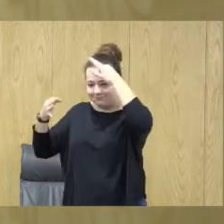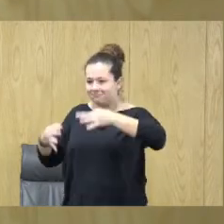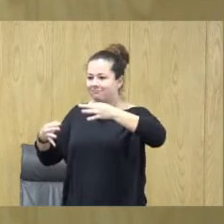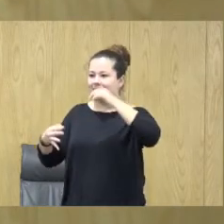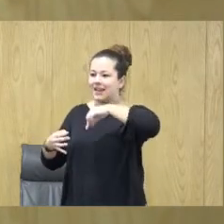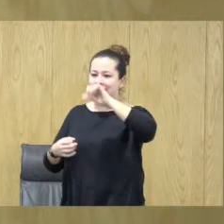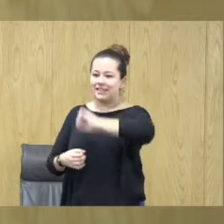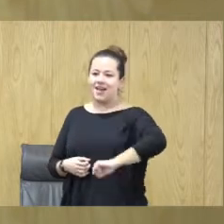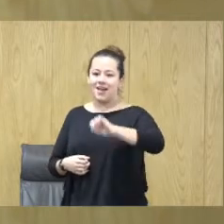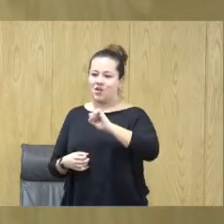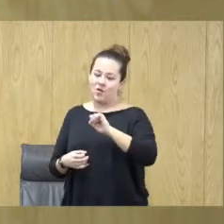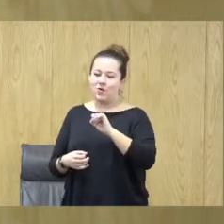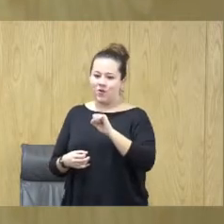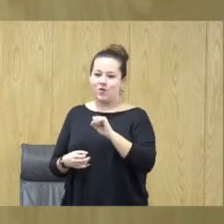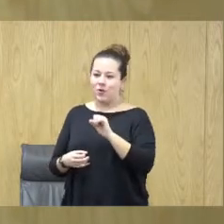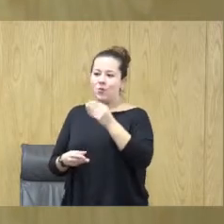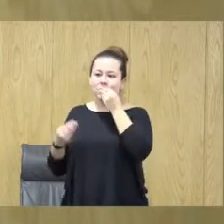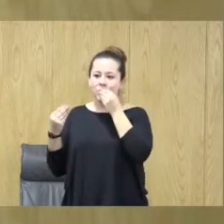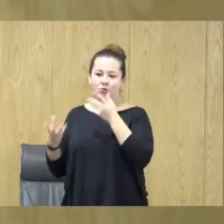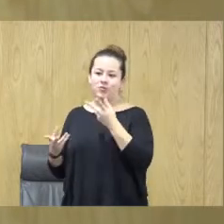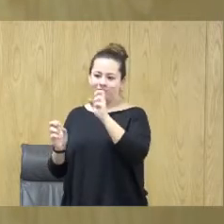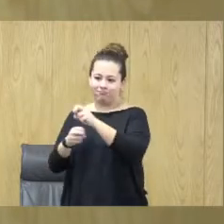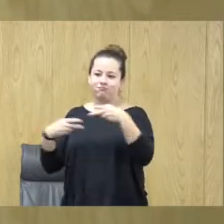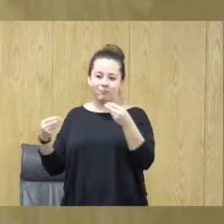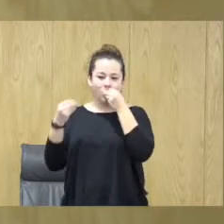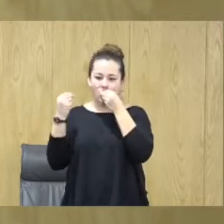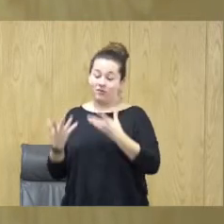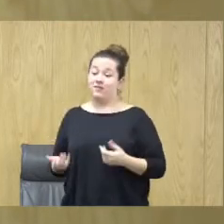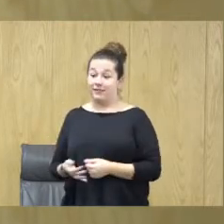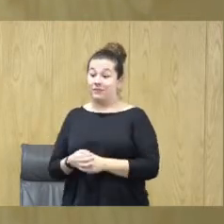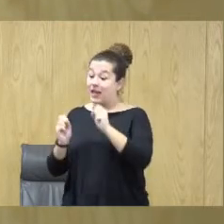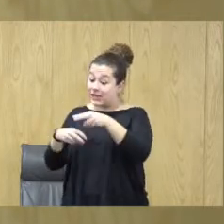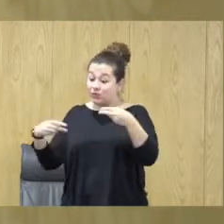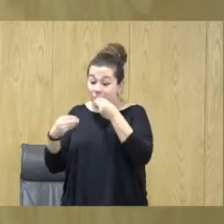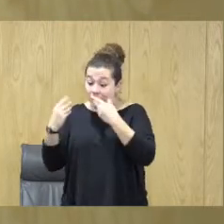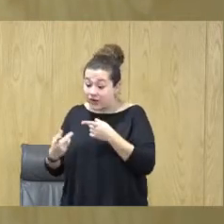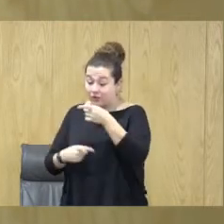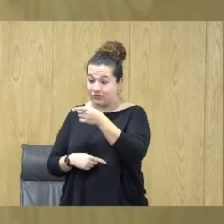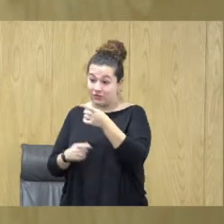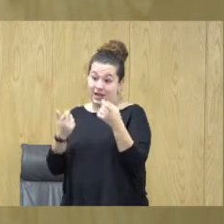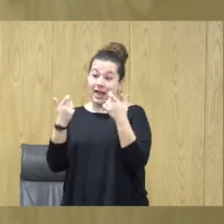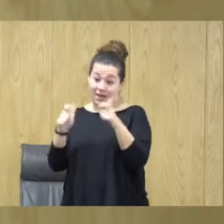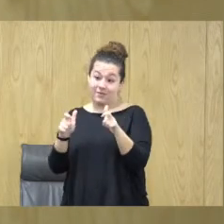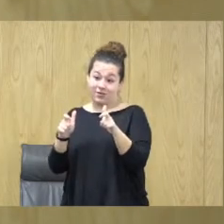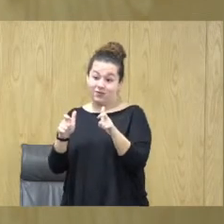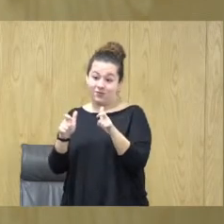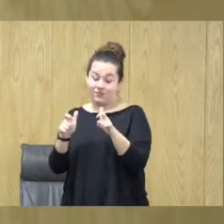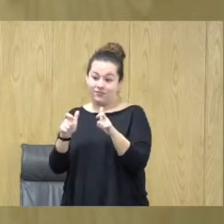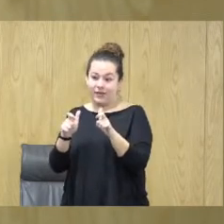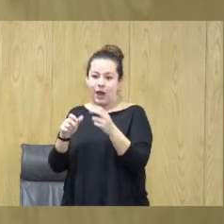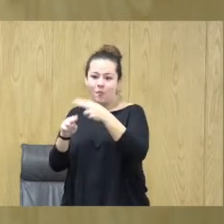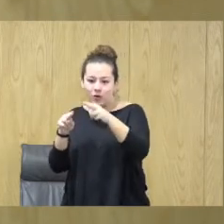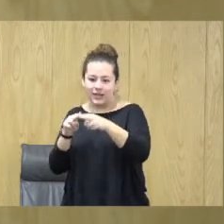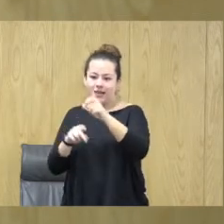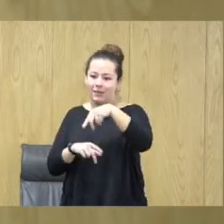año va a tener muy buenos resultados, y esos buenos resultados en el ámbito de la incidencia política y el